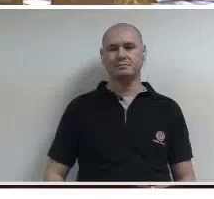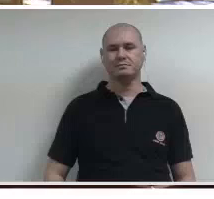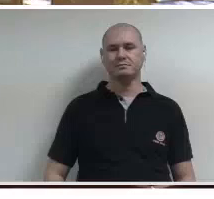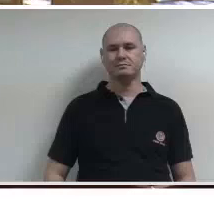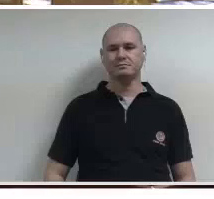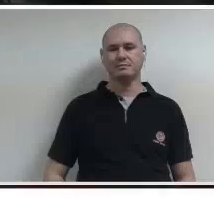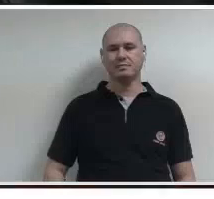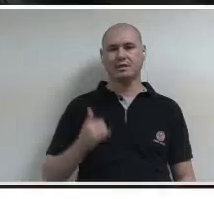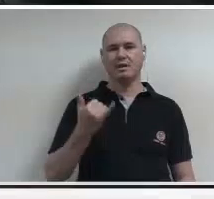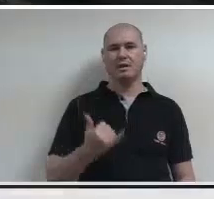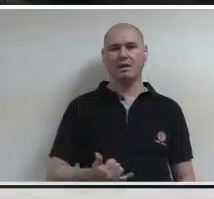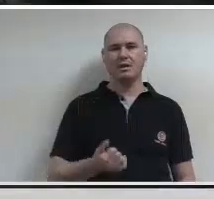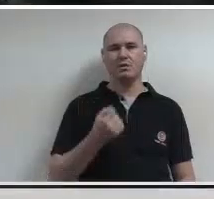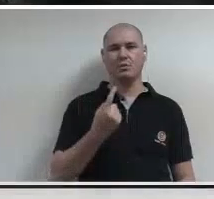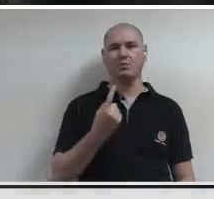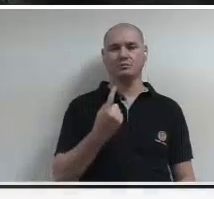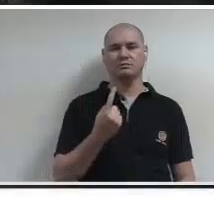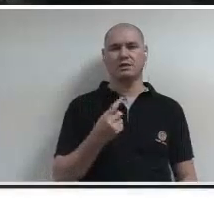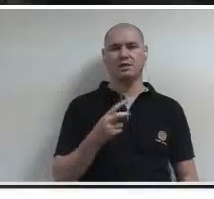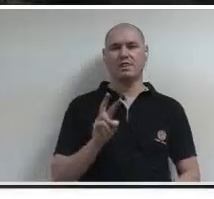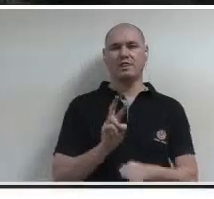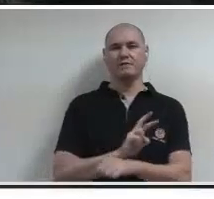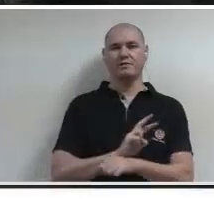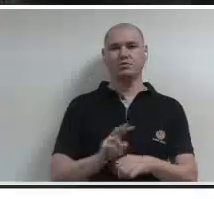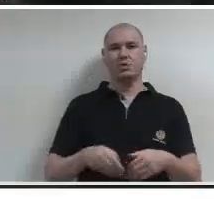Y eso vete donde eran guarén llamado ahí.